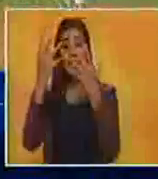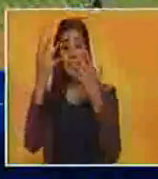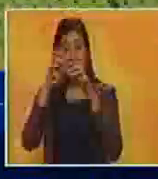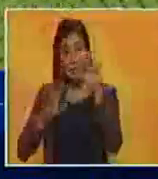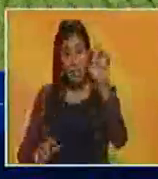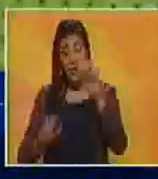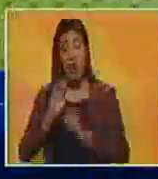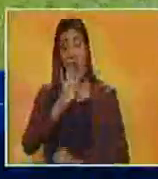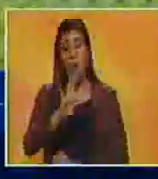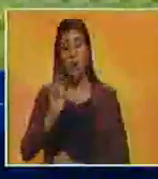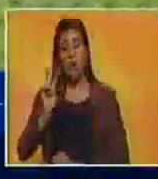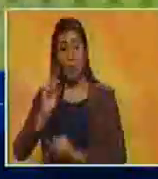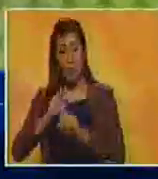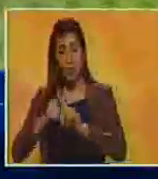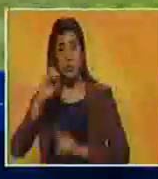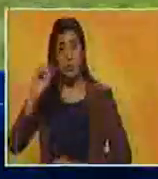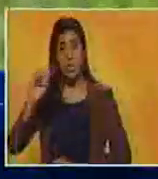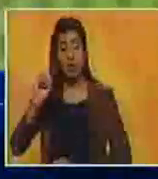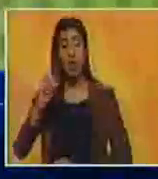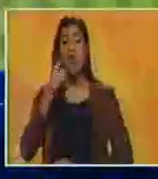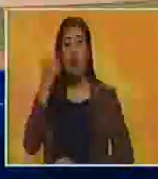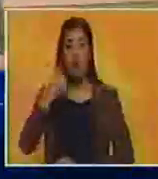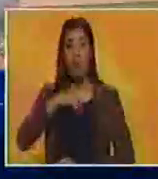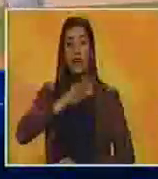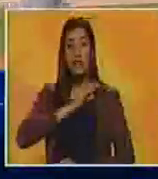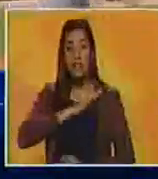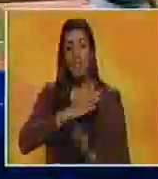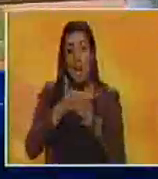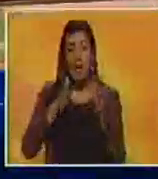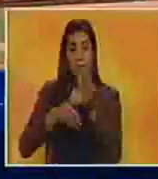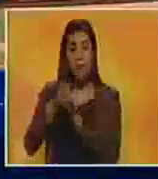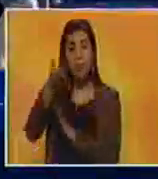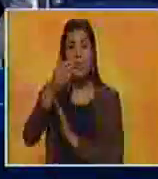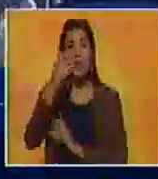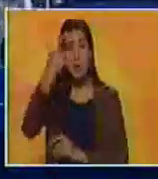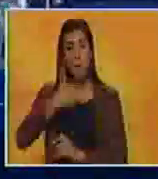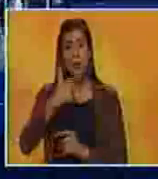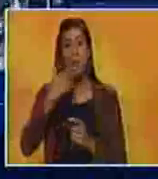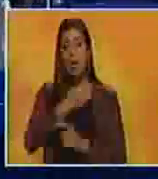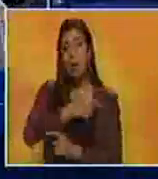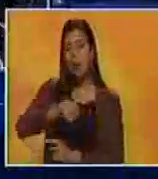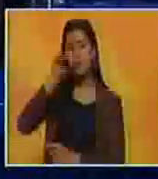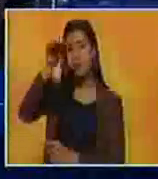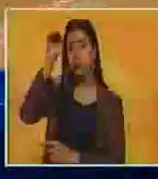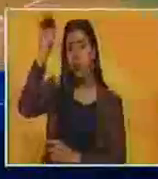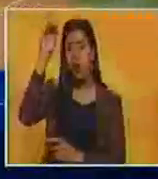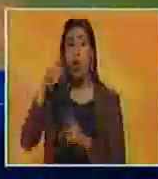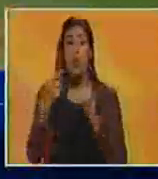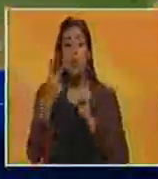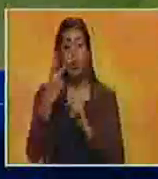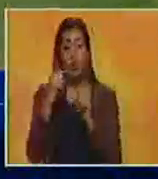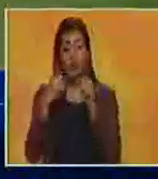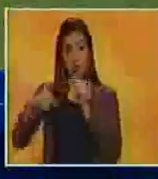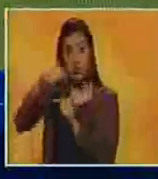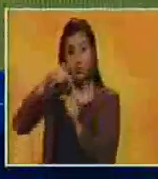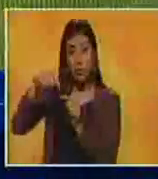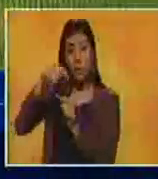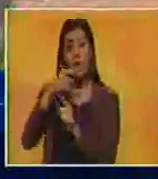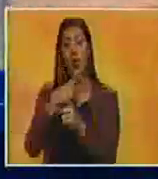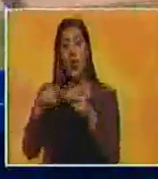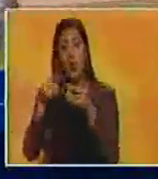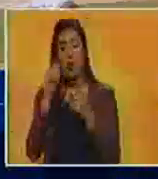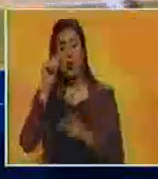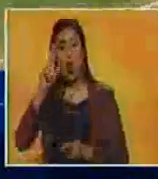Aragua 4-0. Cole Sturgeon abrió la cuenta para los insulares con imparable productor de 2 rayitas al centro.